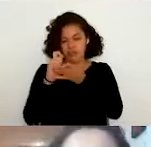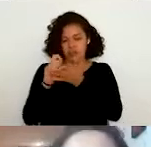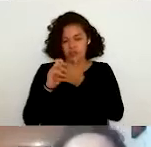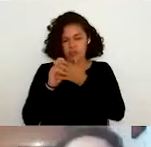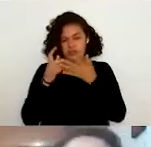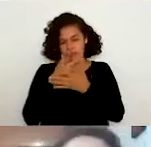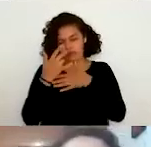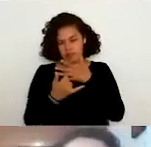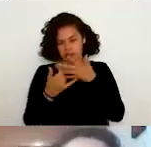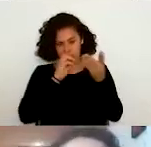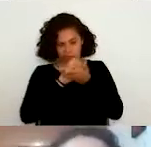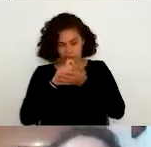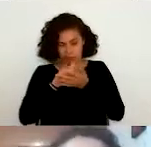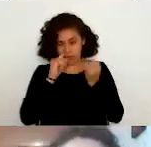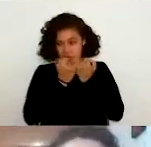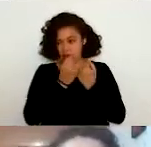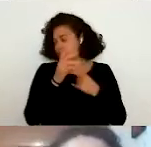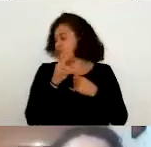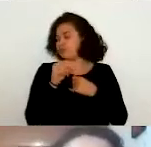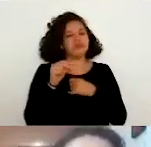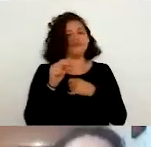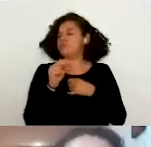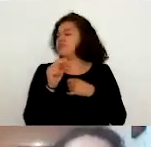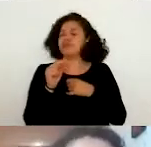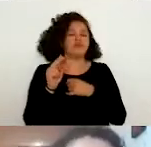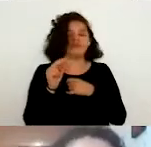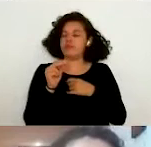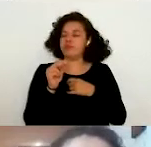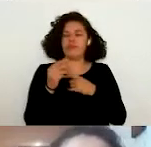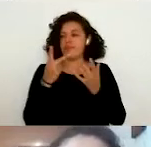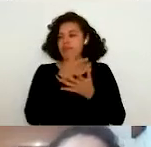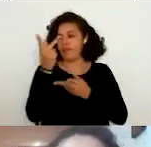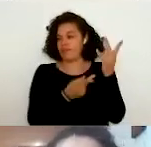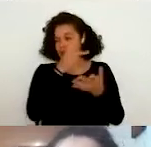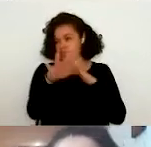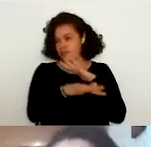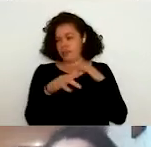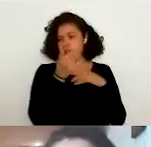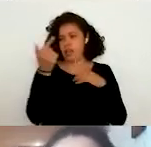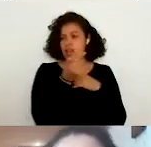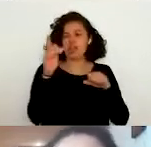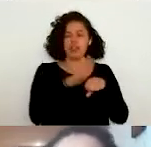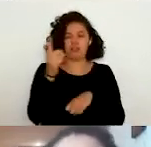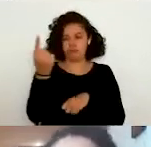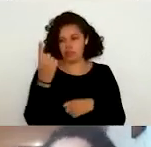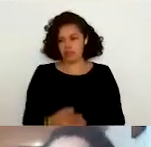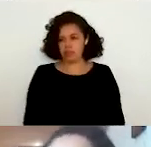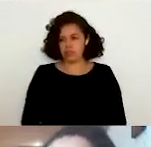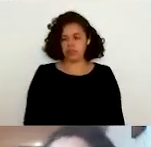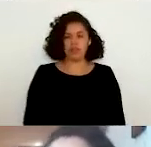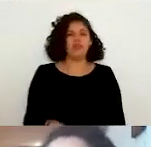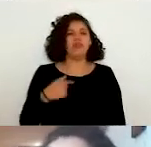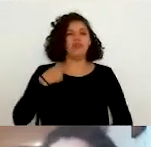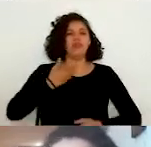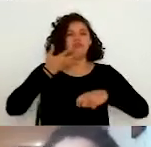proyecto. Estas preguntas básicas, ¿no? Es, por ejemplo, ¿qué y por qué? ¿No? ¿Qué quiero hacer y por